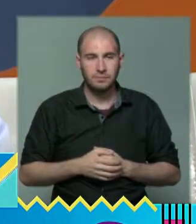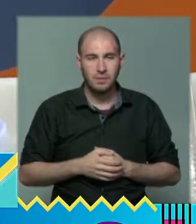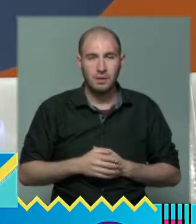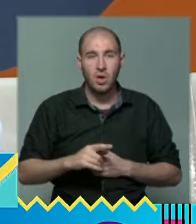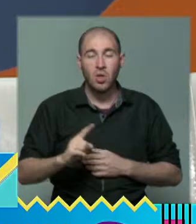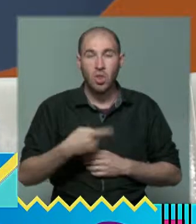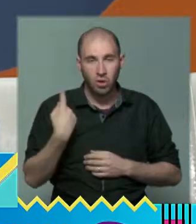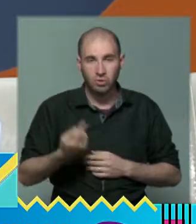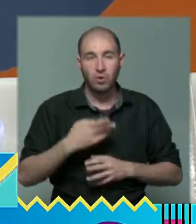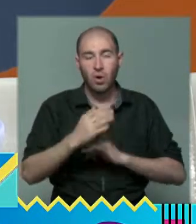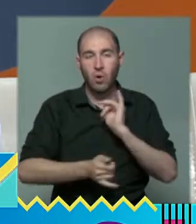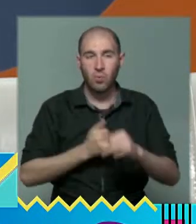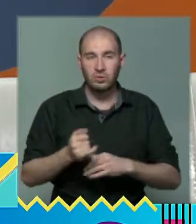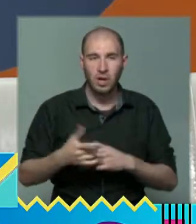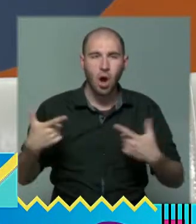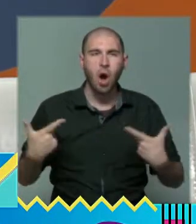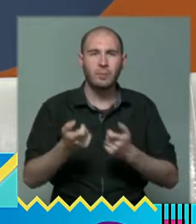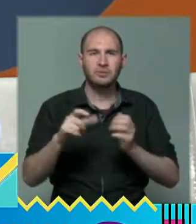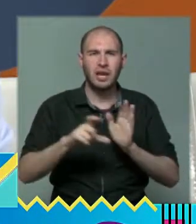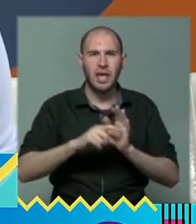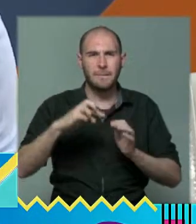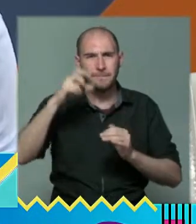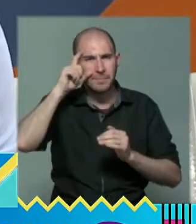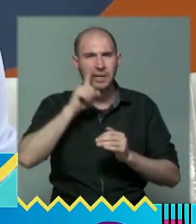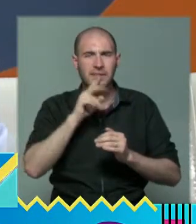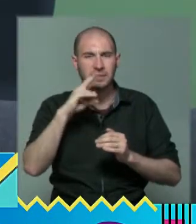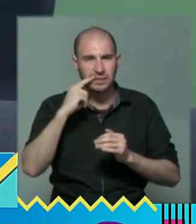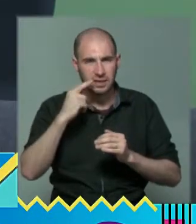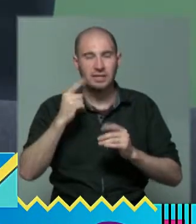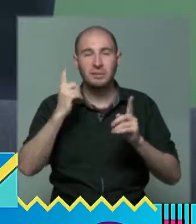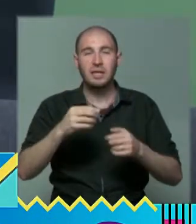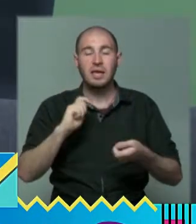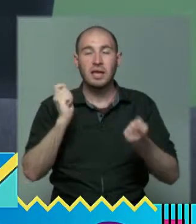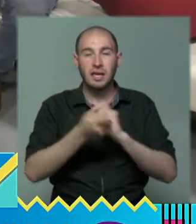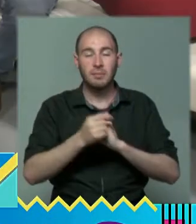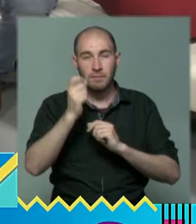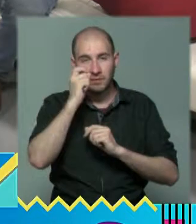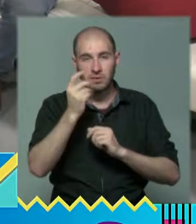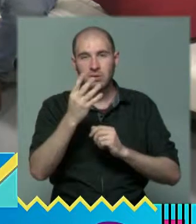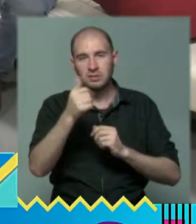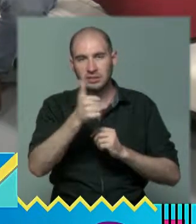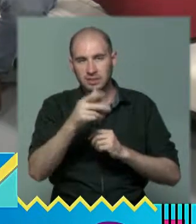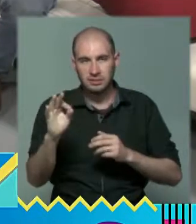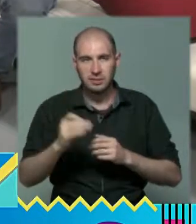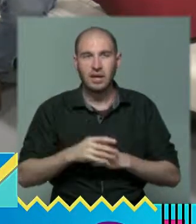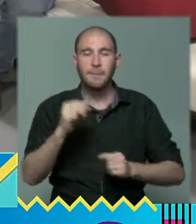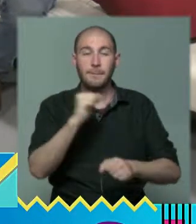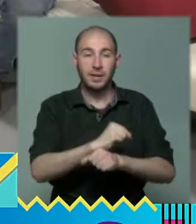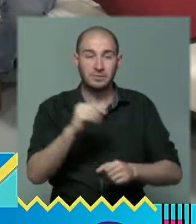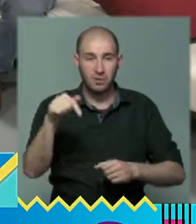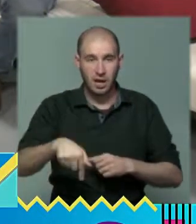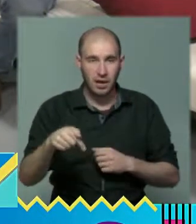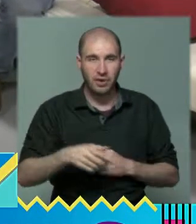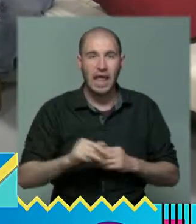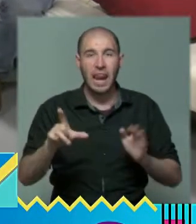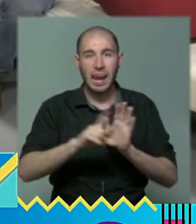Nosotros cuando sostenemos o cuando nos opusimos a la ley Petri, cuando nos opusimos a la reforma de la 24660, entendíamos de que en la situación carcelaria que hoy tenemos,